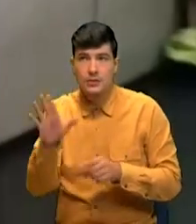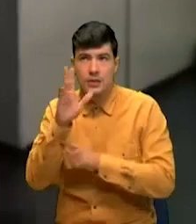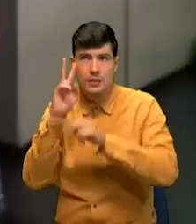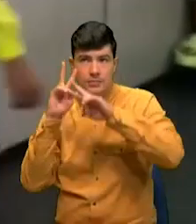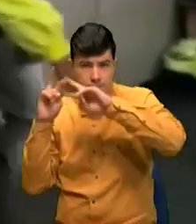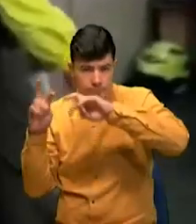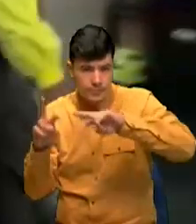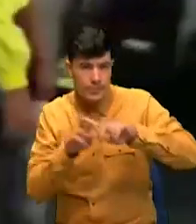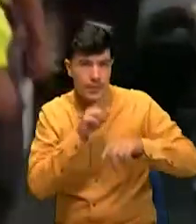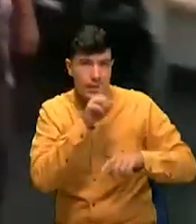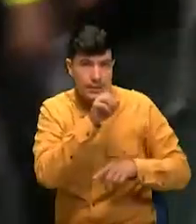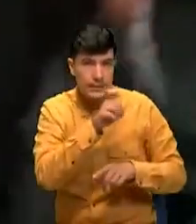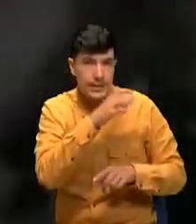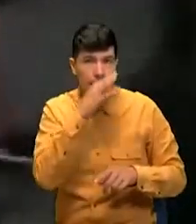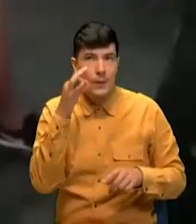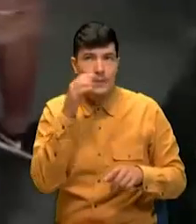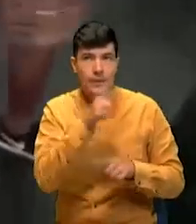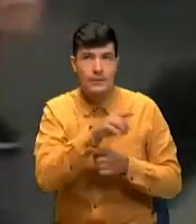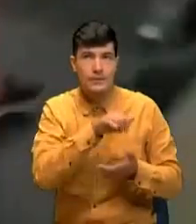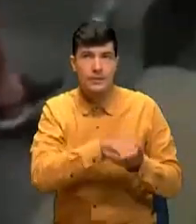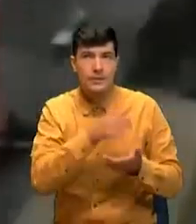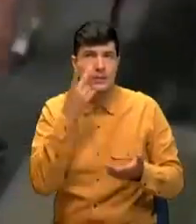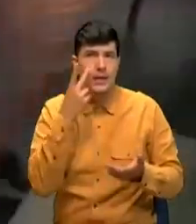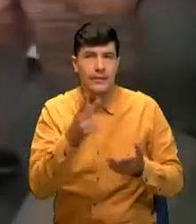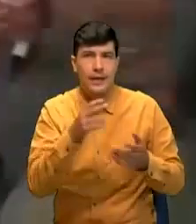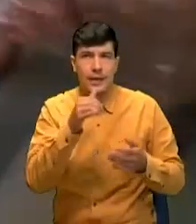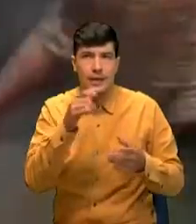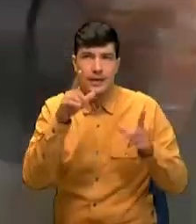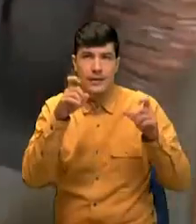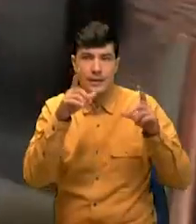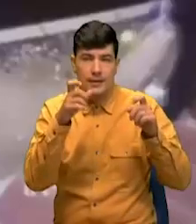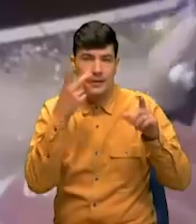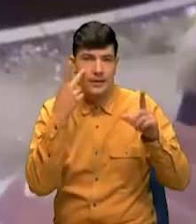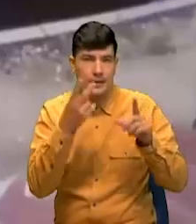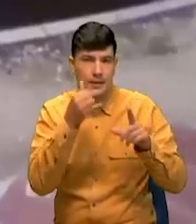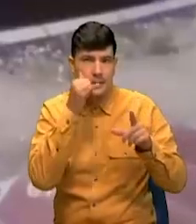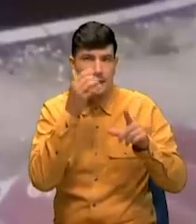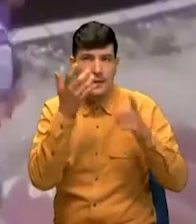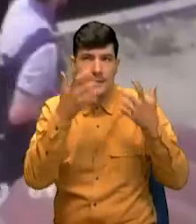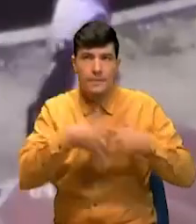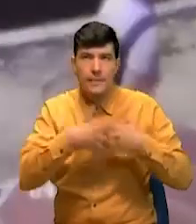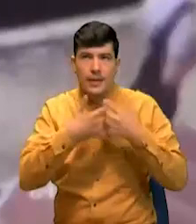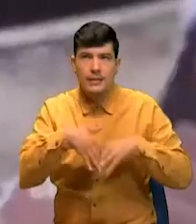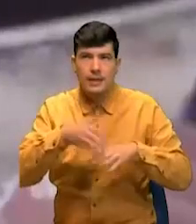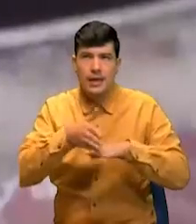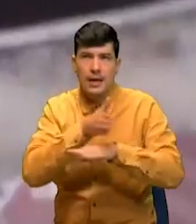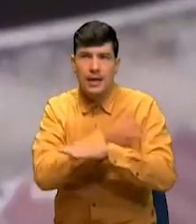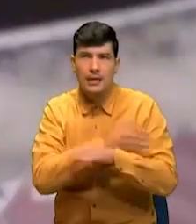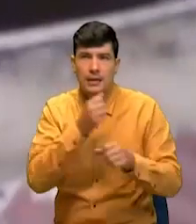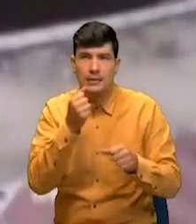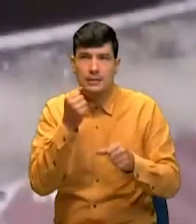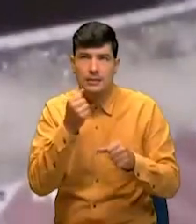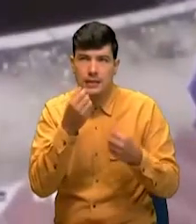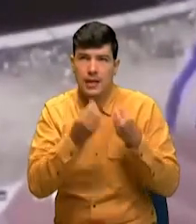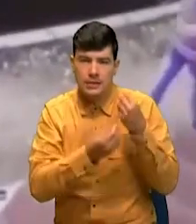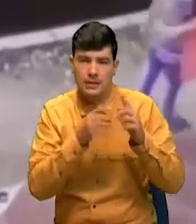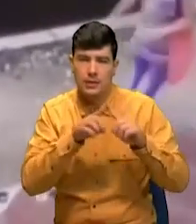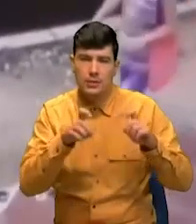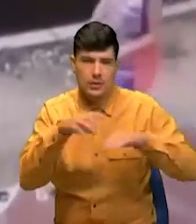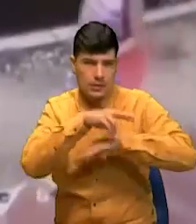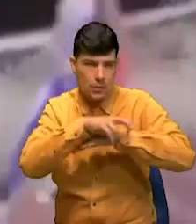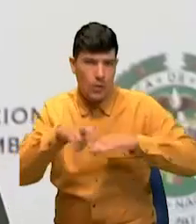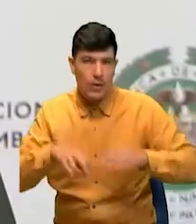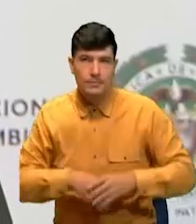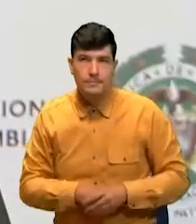el paso a estos seis sujetos que quedaron registrados en cámaras de seguridad de las empresas donde presuntamente habrían cometido los hurtos